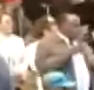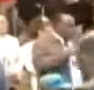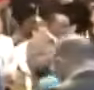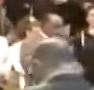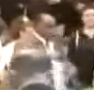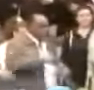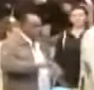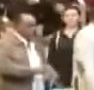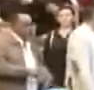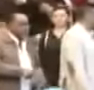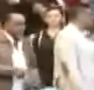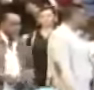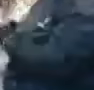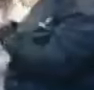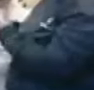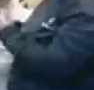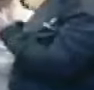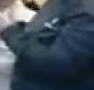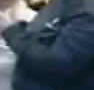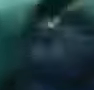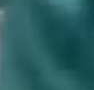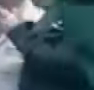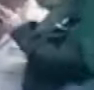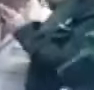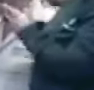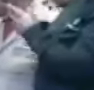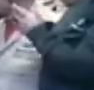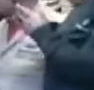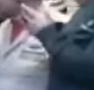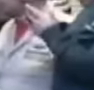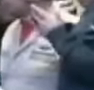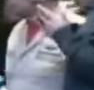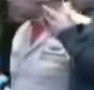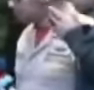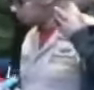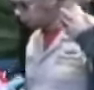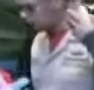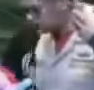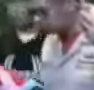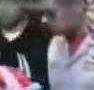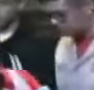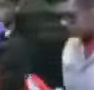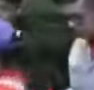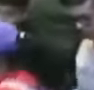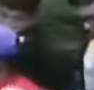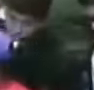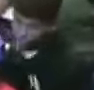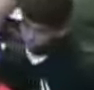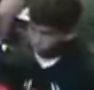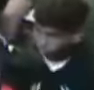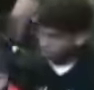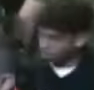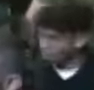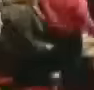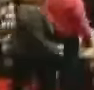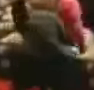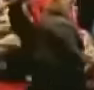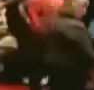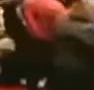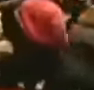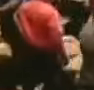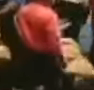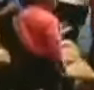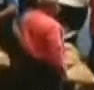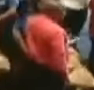venezolanos, es defender ese territorio que por derechos históricos, jurídicos, diplomáticos, como ya lo he explicado en ponencias magistrales, el presidente